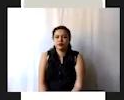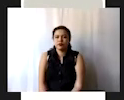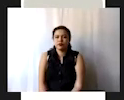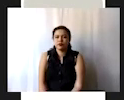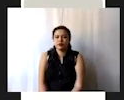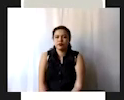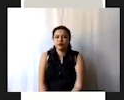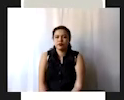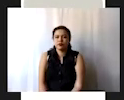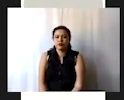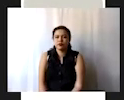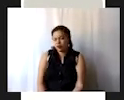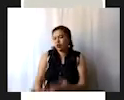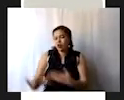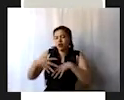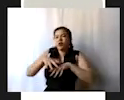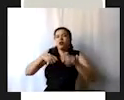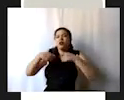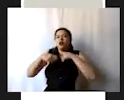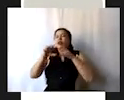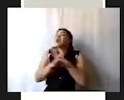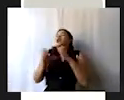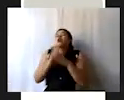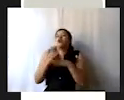de flexibilidad e innovación.